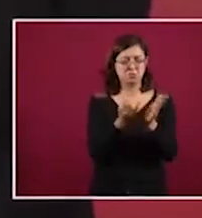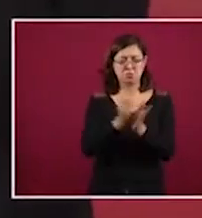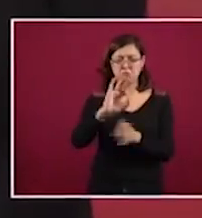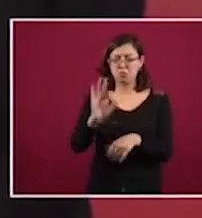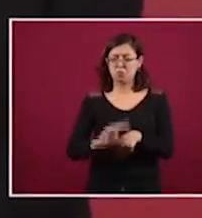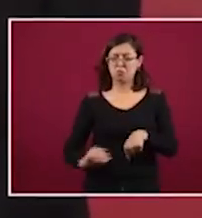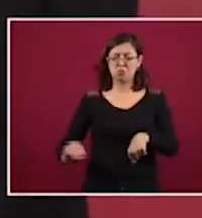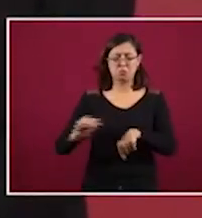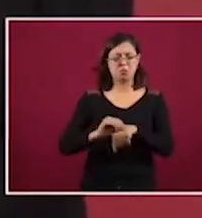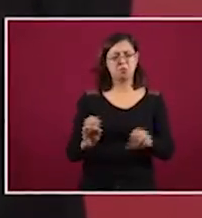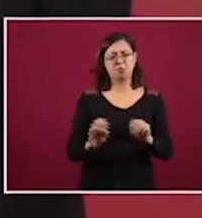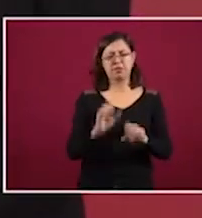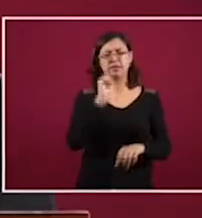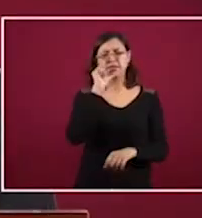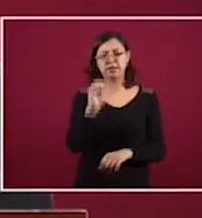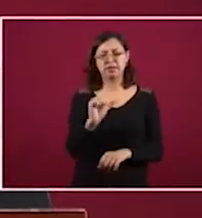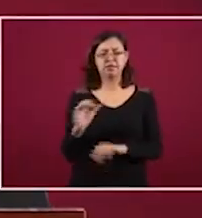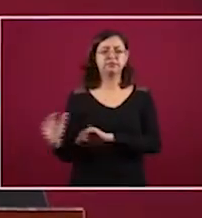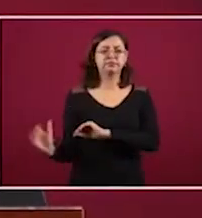En conclusión,